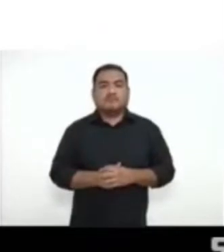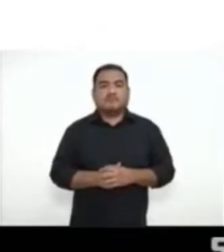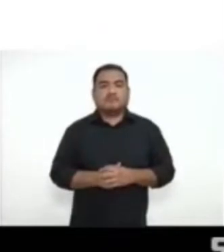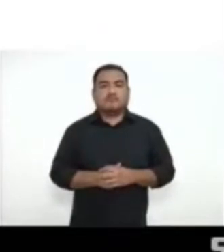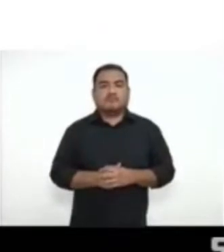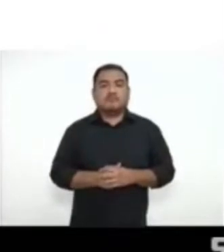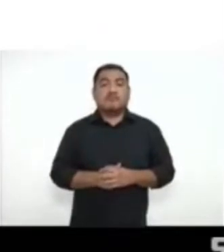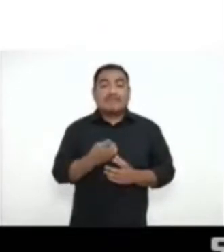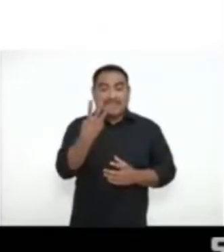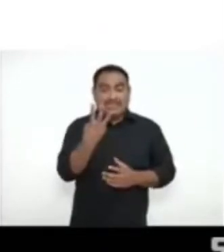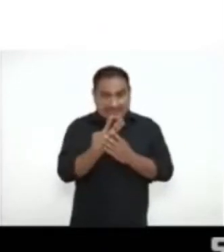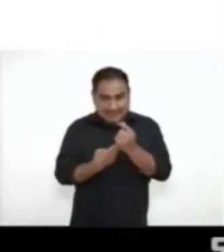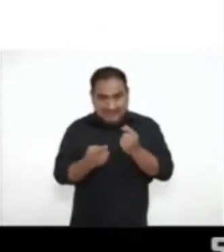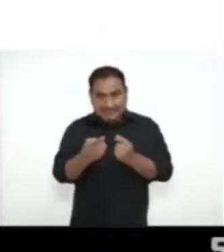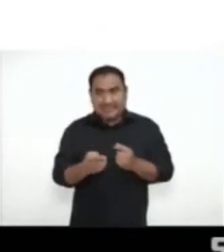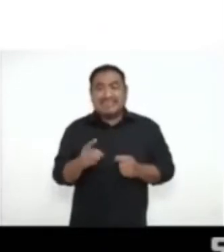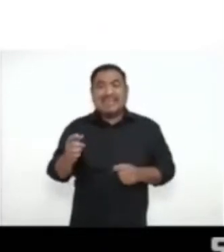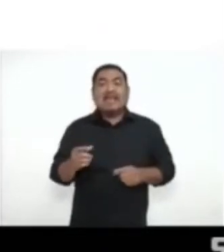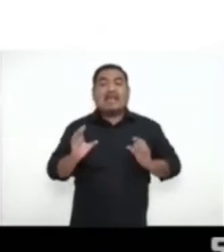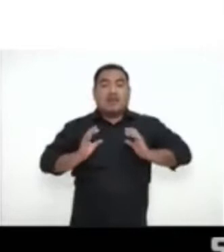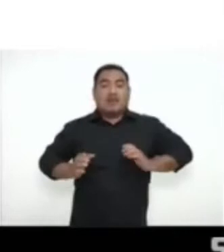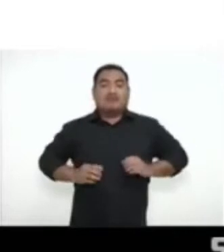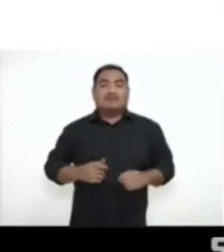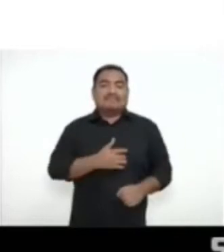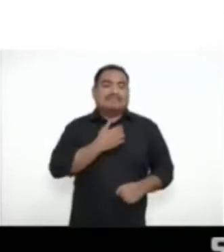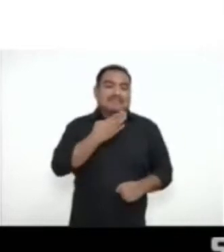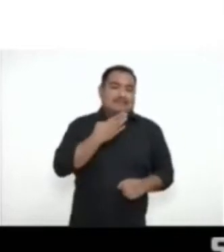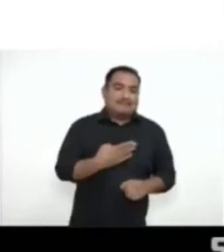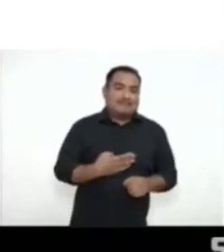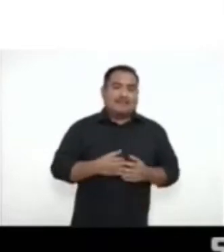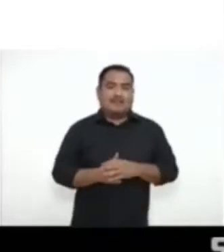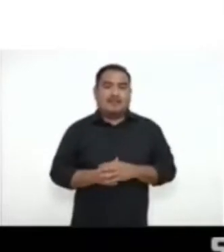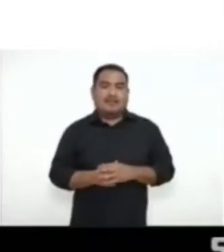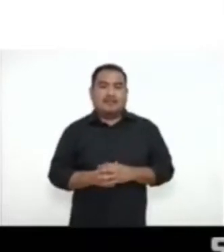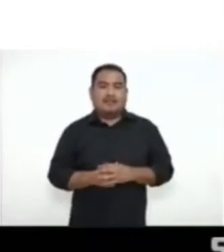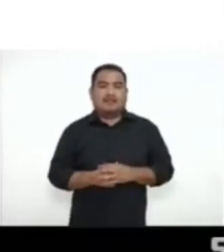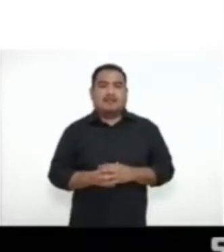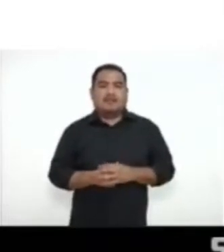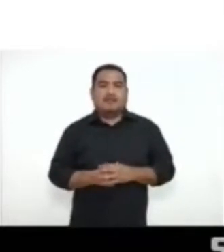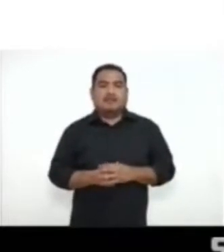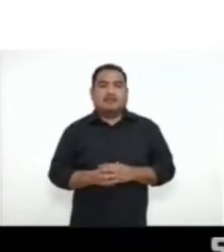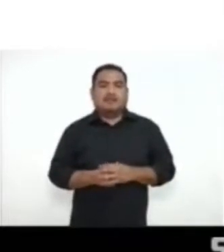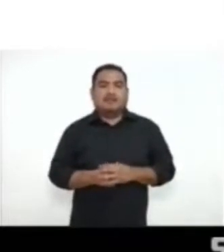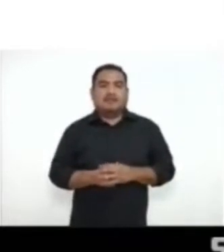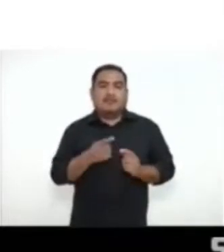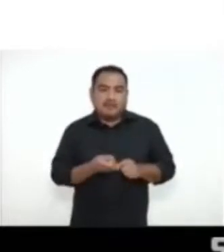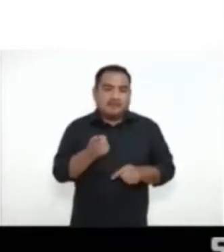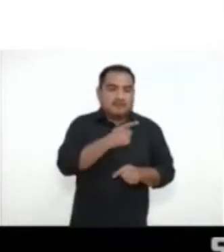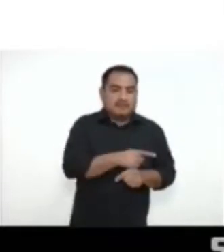nos hagan sentir bien. La norepinefrina, la epinefrina, y luego le